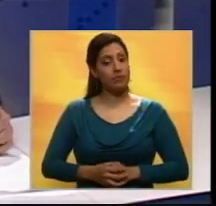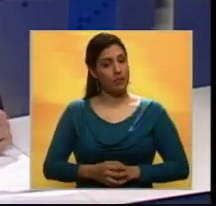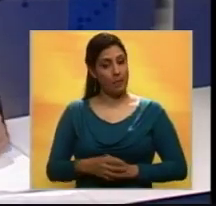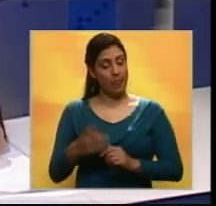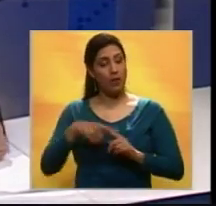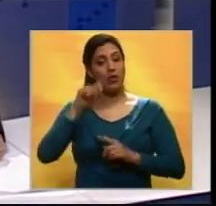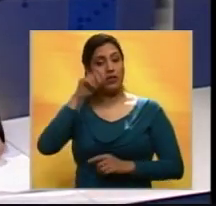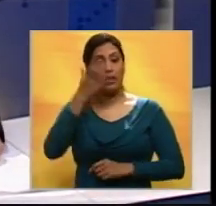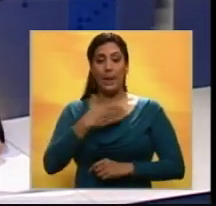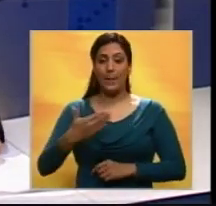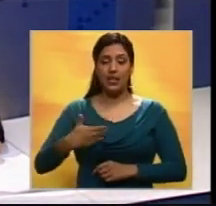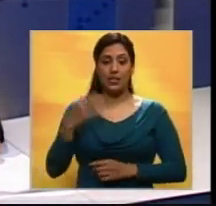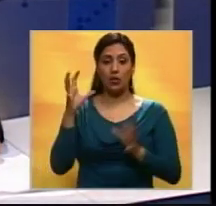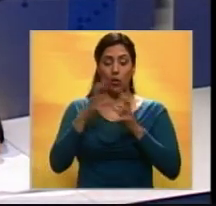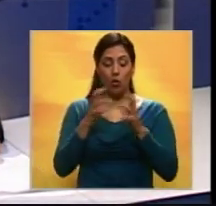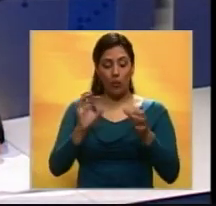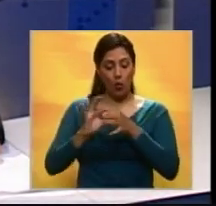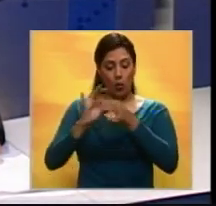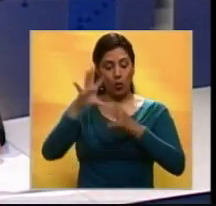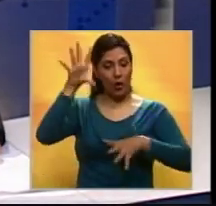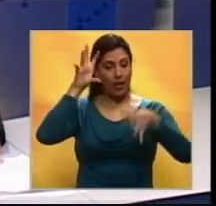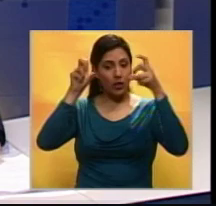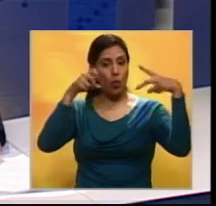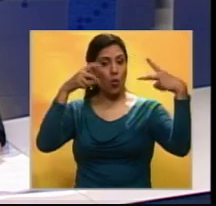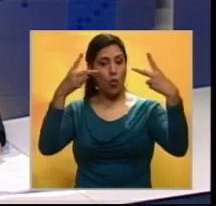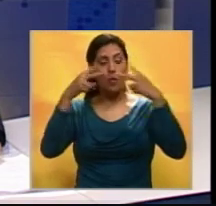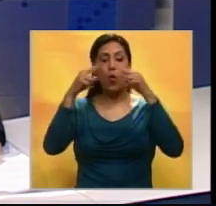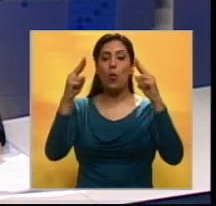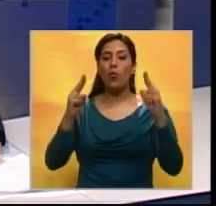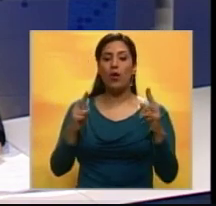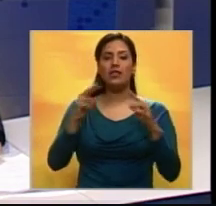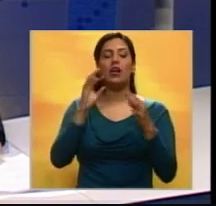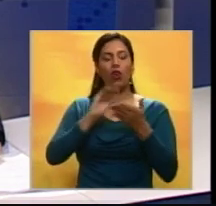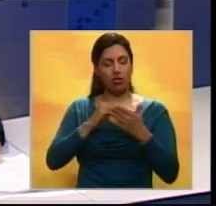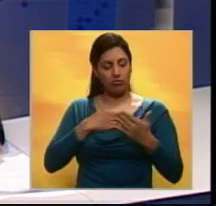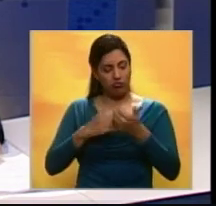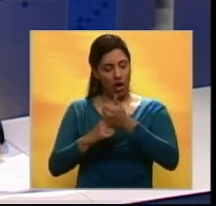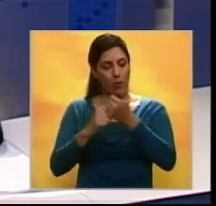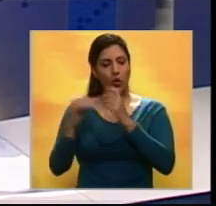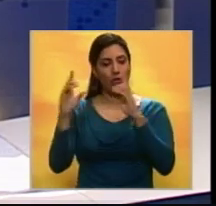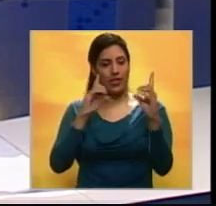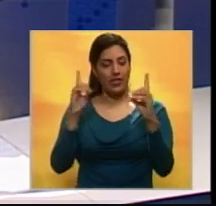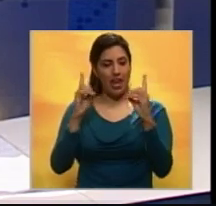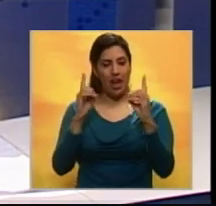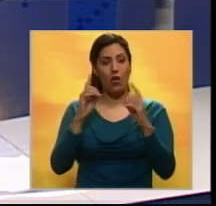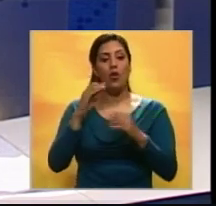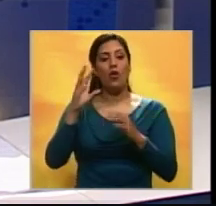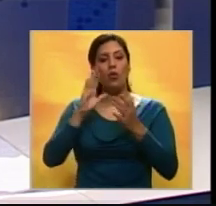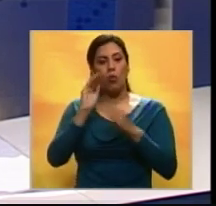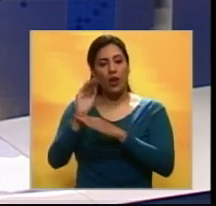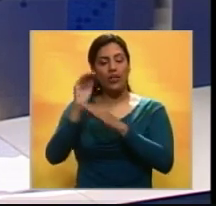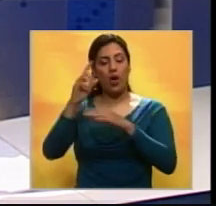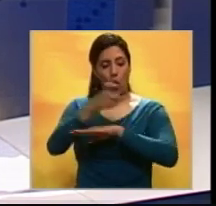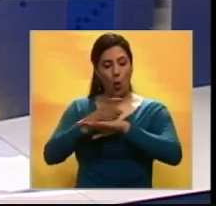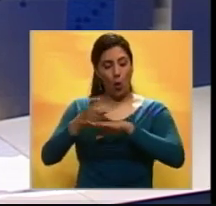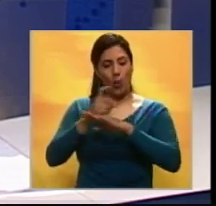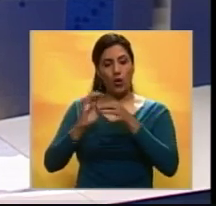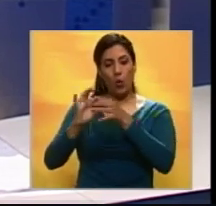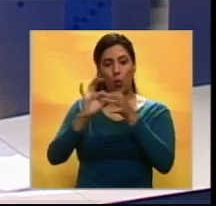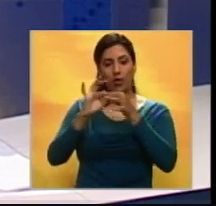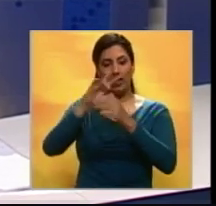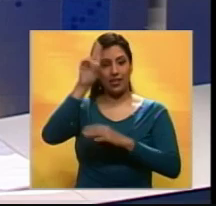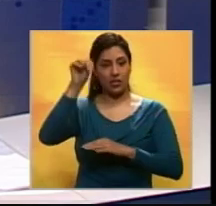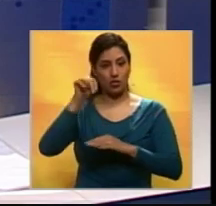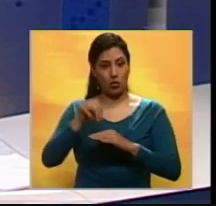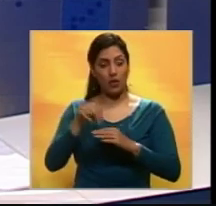Irán Gaviria, presidente del partido Unión y Entendimiento Puente, reiteró su posición a favor del diálogo, la concertación y un gobierno de unidad